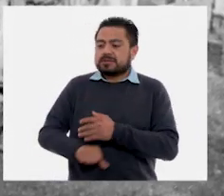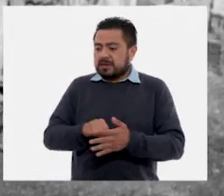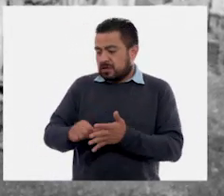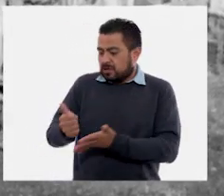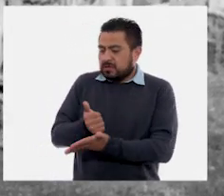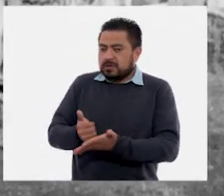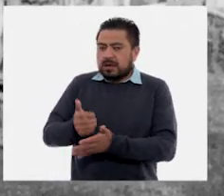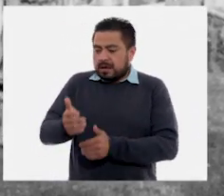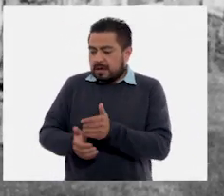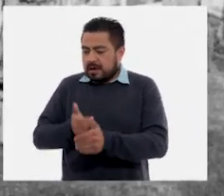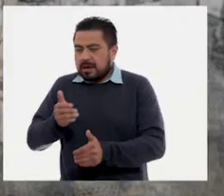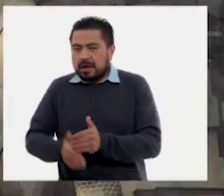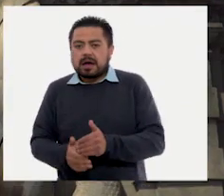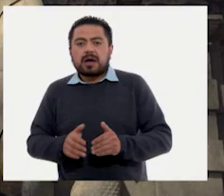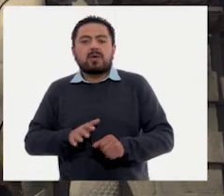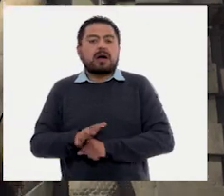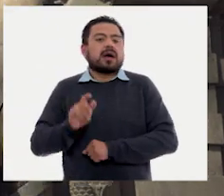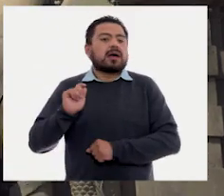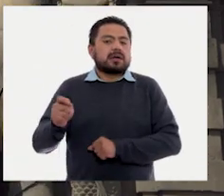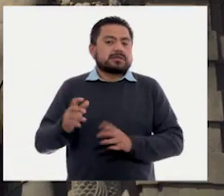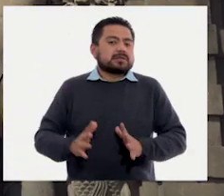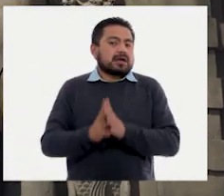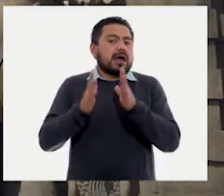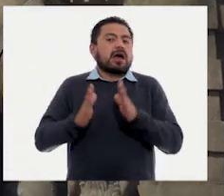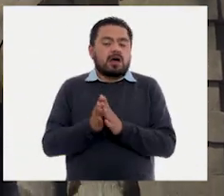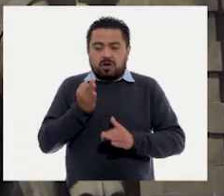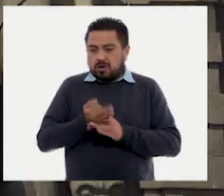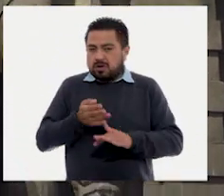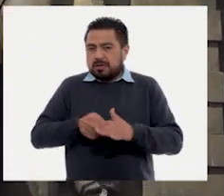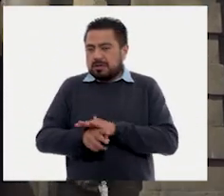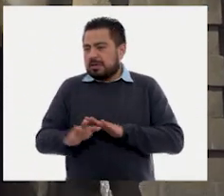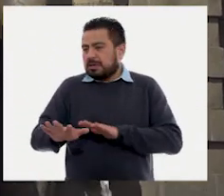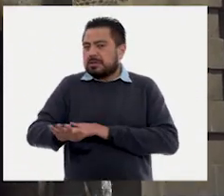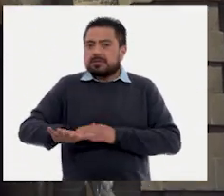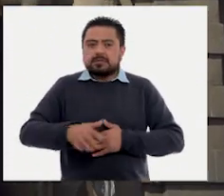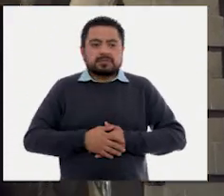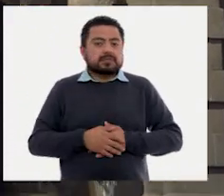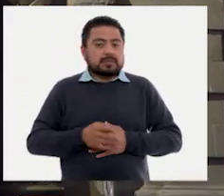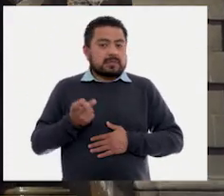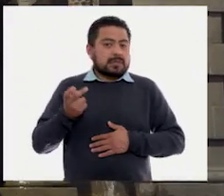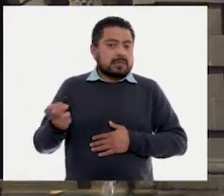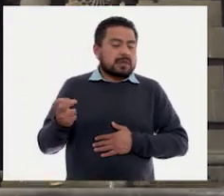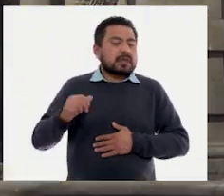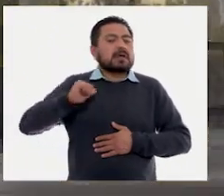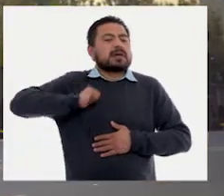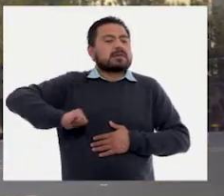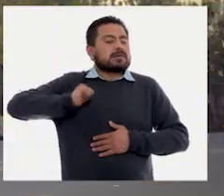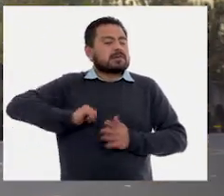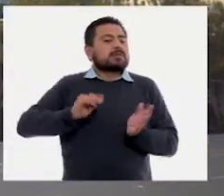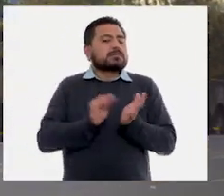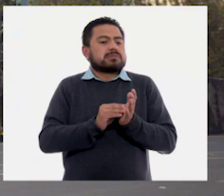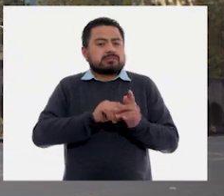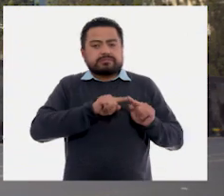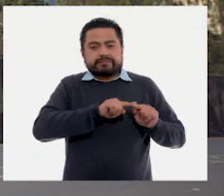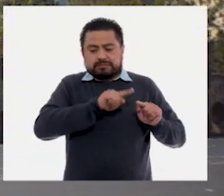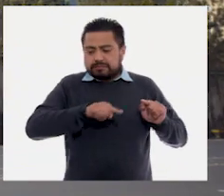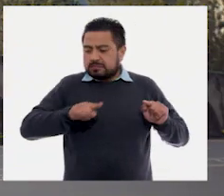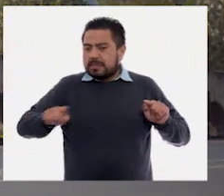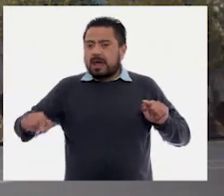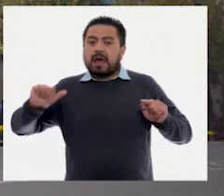que terminaba en la hermosa fuente de Salto del Agua, que todavía está ahí. Aquí se conservan en la avenida Chapultepec algunos arquitos de ese